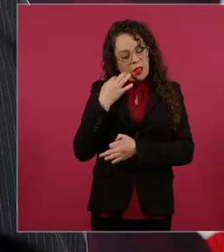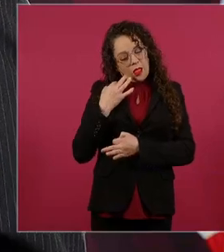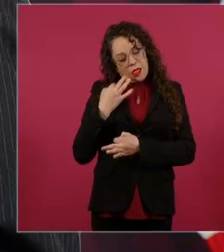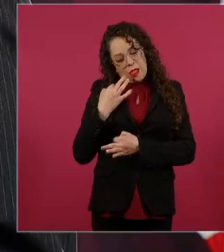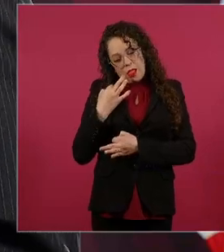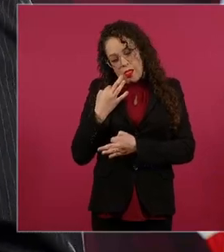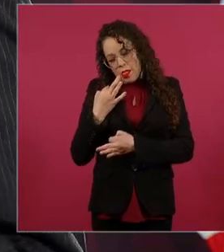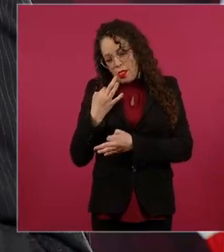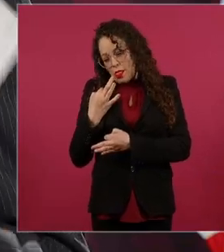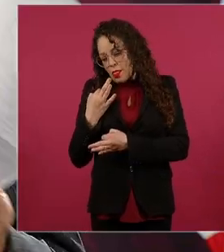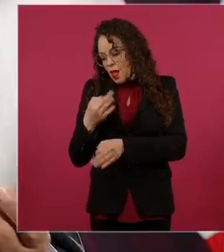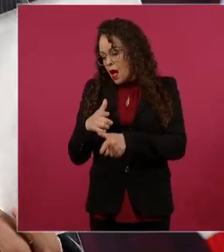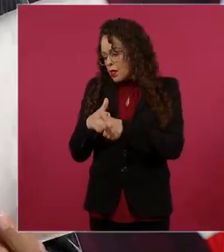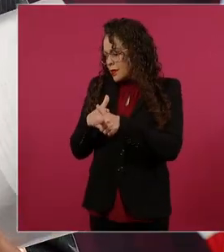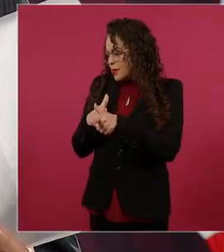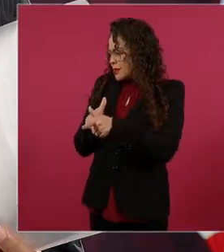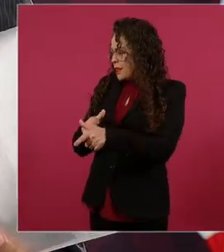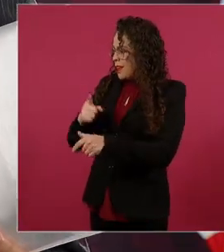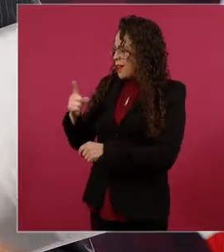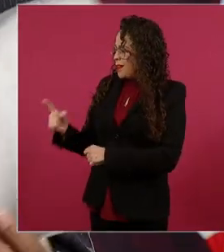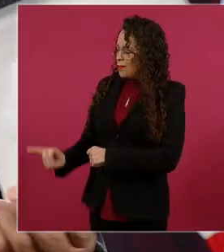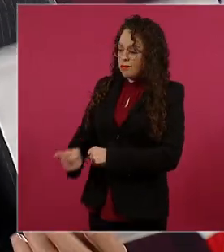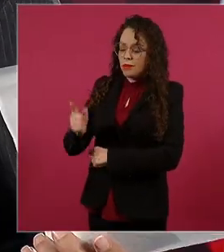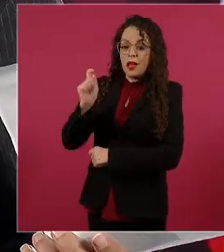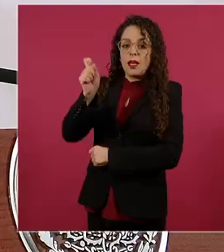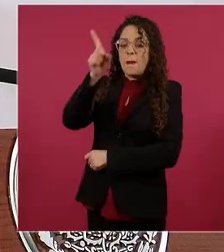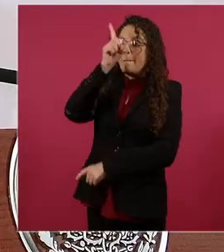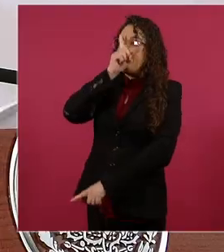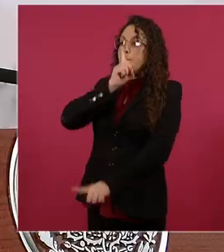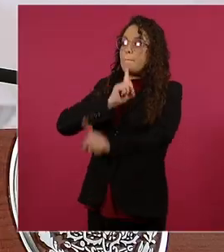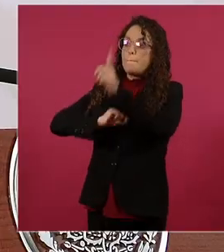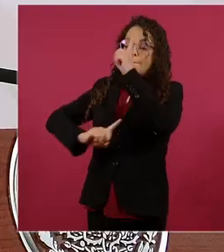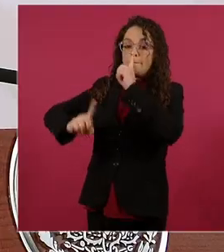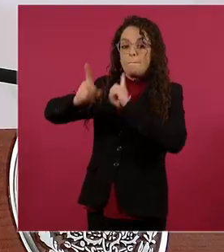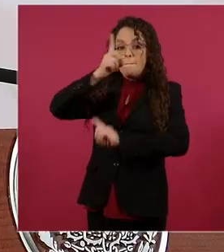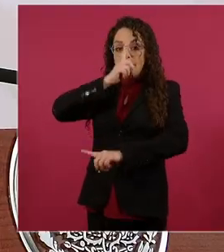pierde hasta la imaginación y el talento